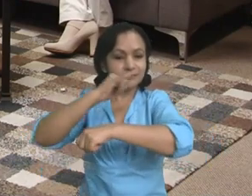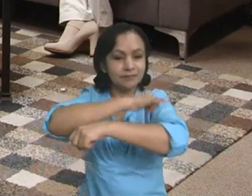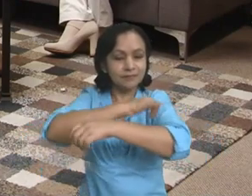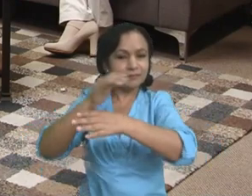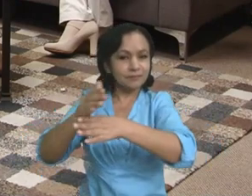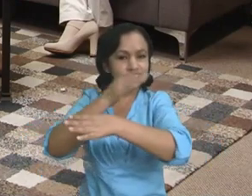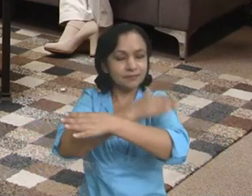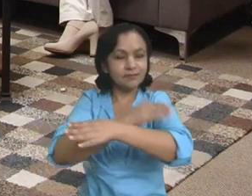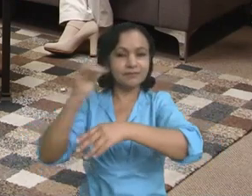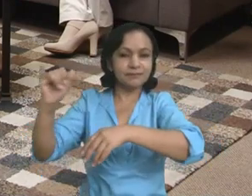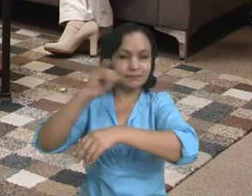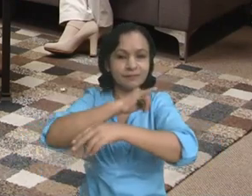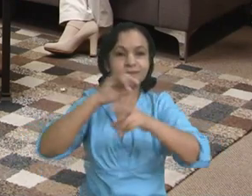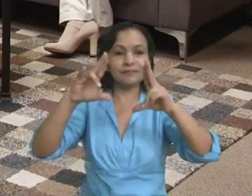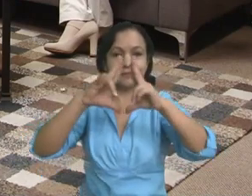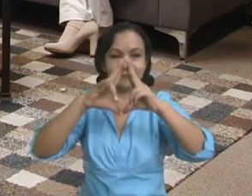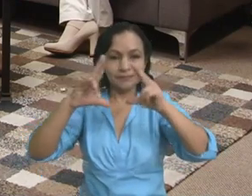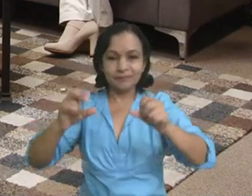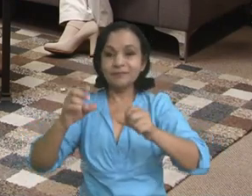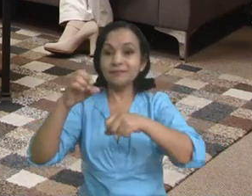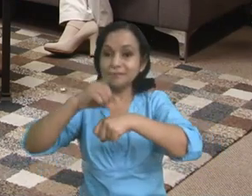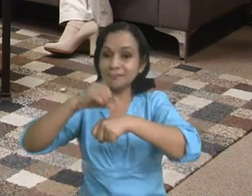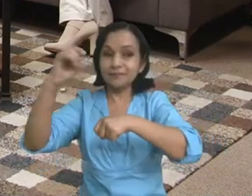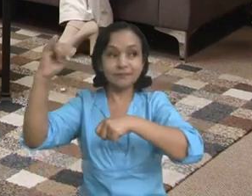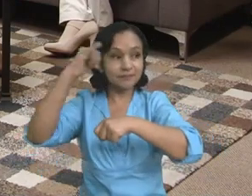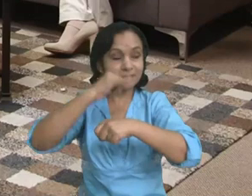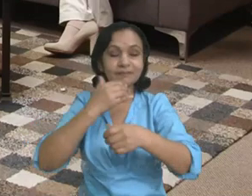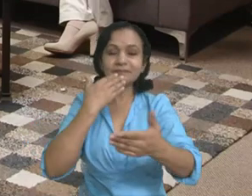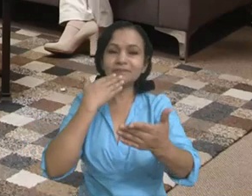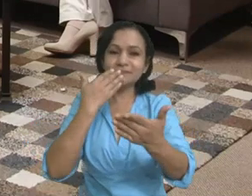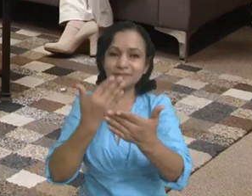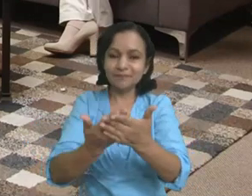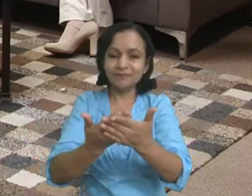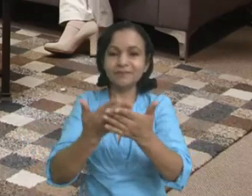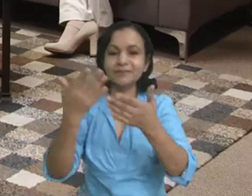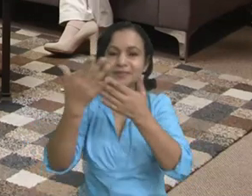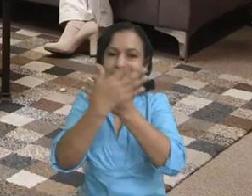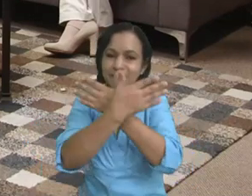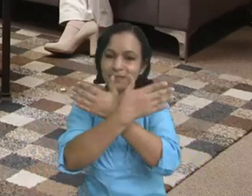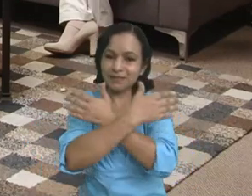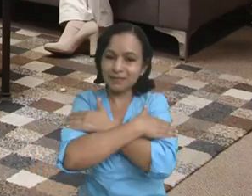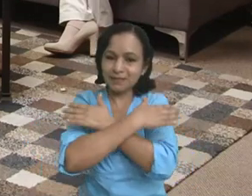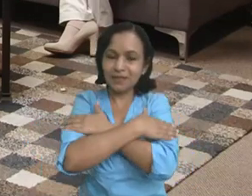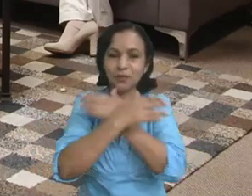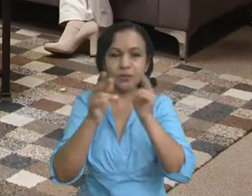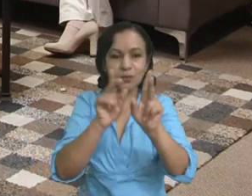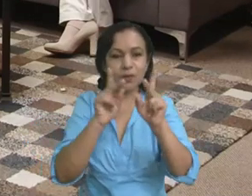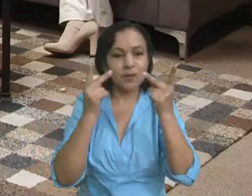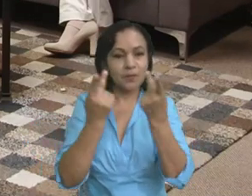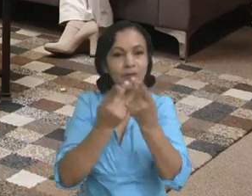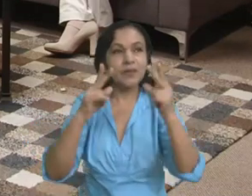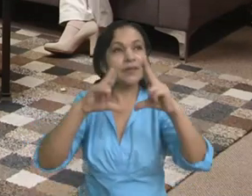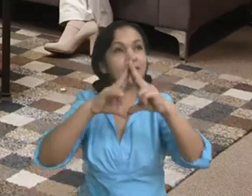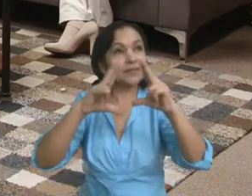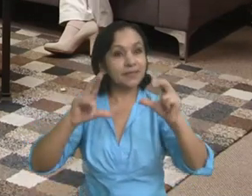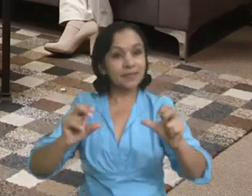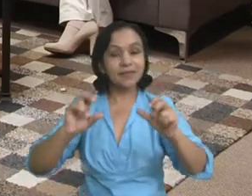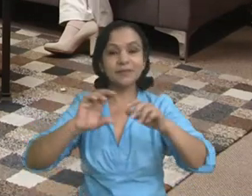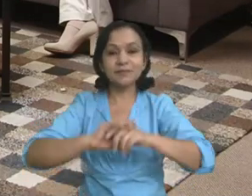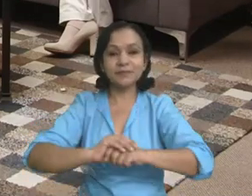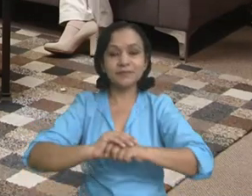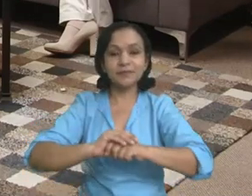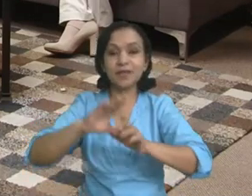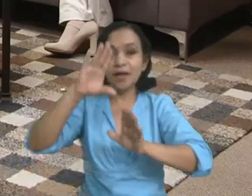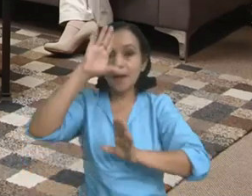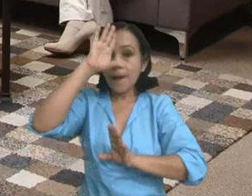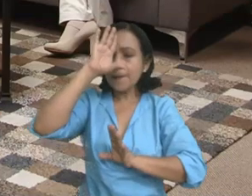nuestro territorio. Gracias, también. Muchas gracias. Doctor, muchas gracias por estar con nosotros. Saludos para usted y para todo el pueblo nicaragüense. Pues,